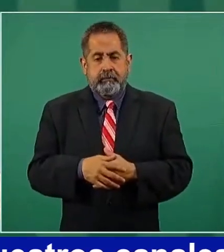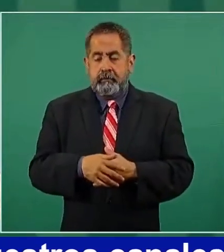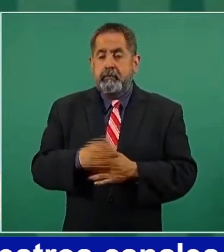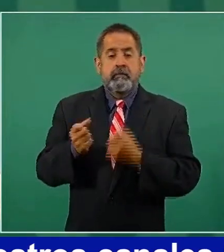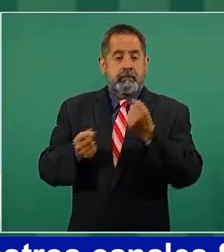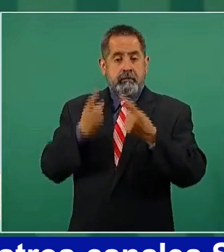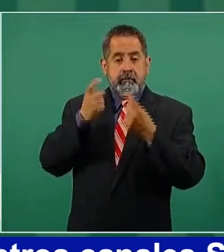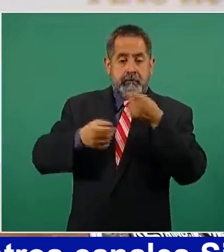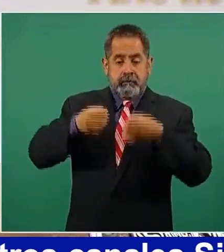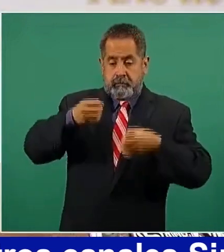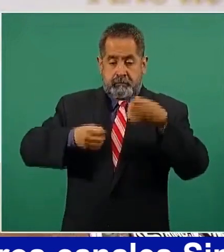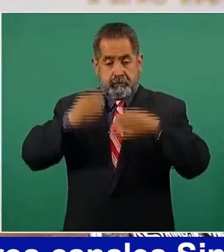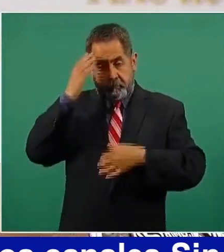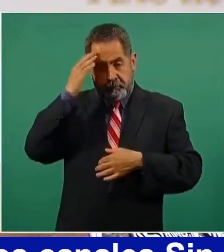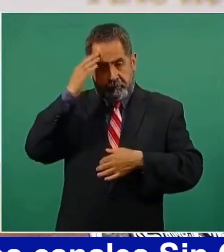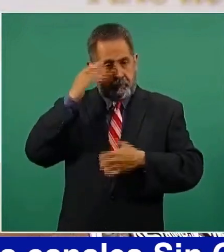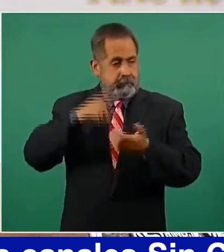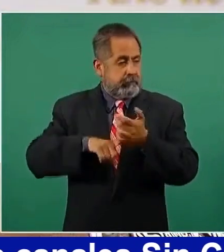de corrupción,